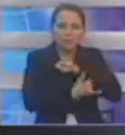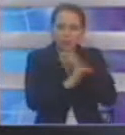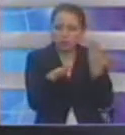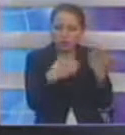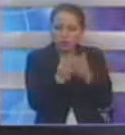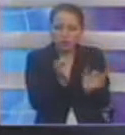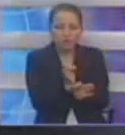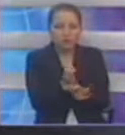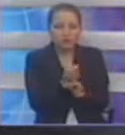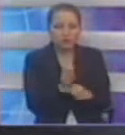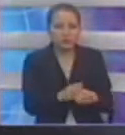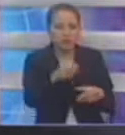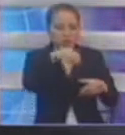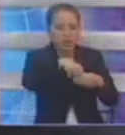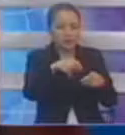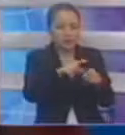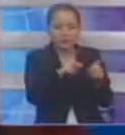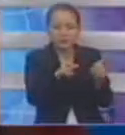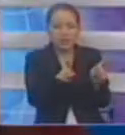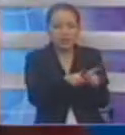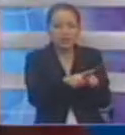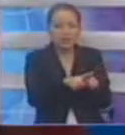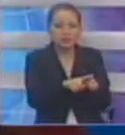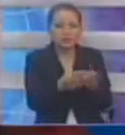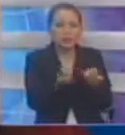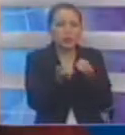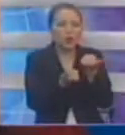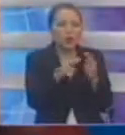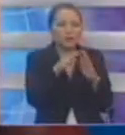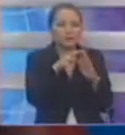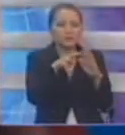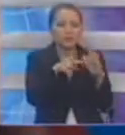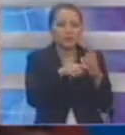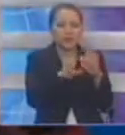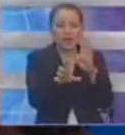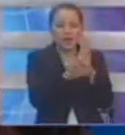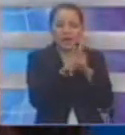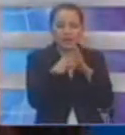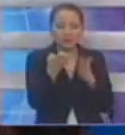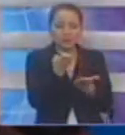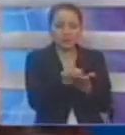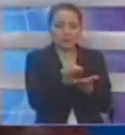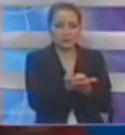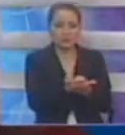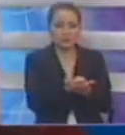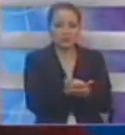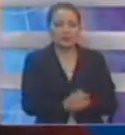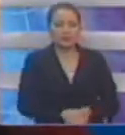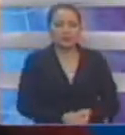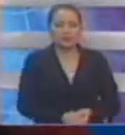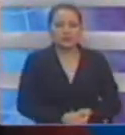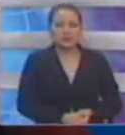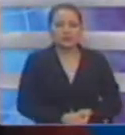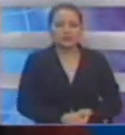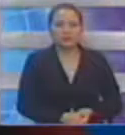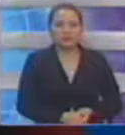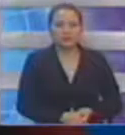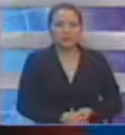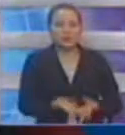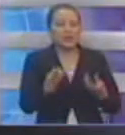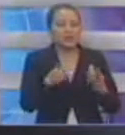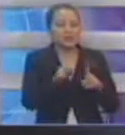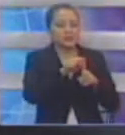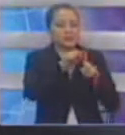funcionamos, dentro de un marco de que son las reglas y las leyes de la economía y también de lo que es el